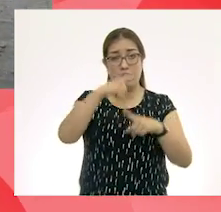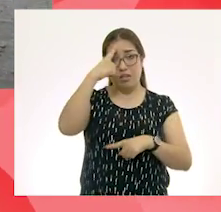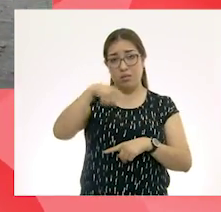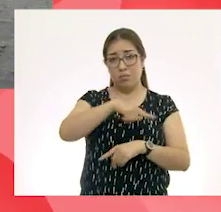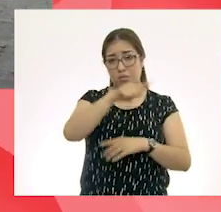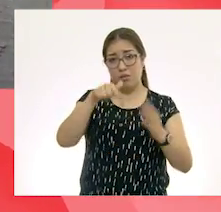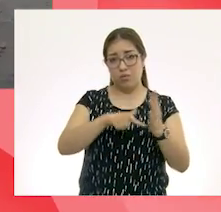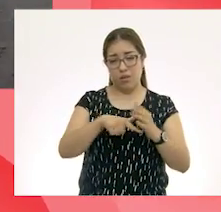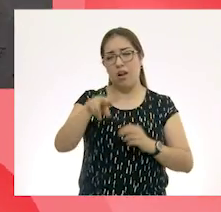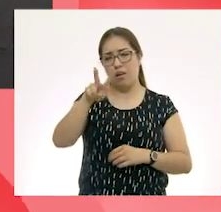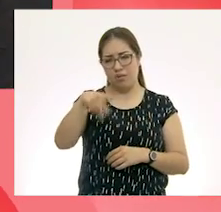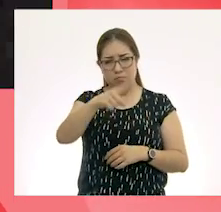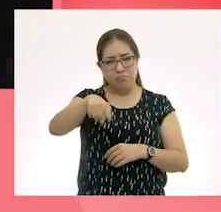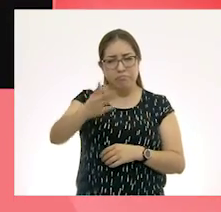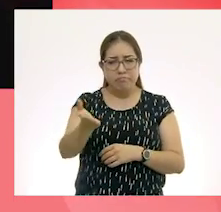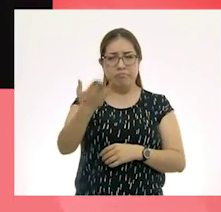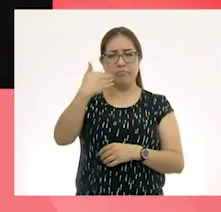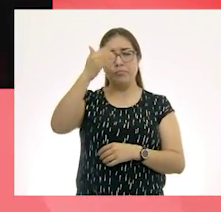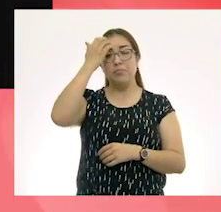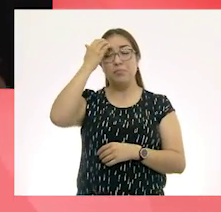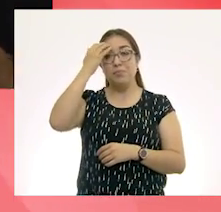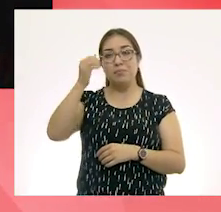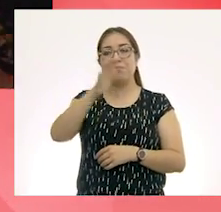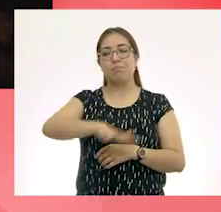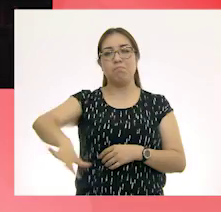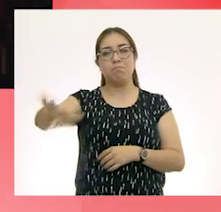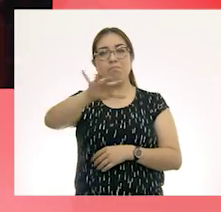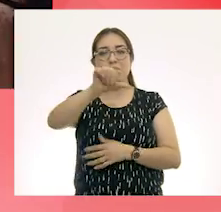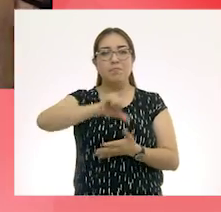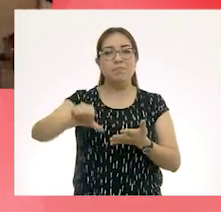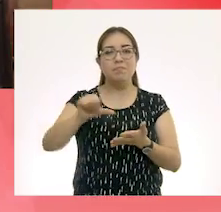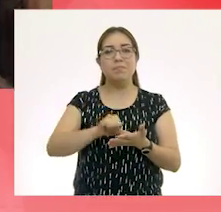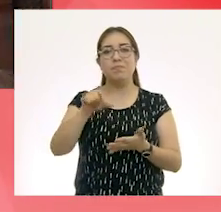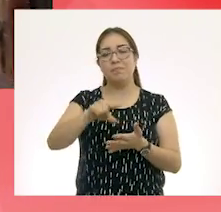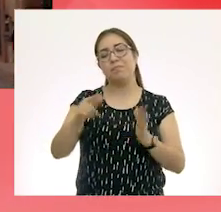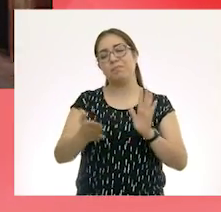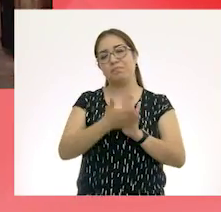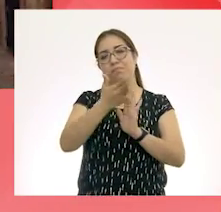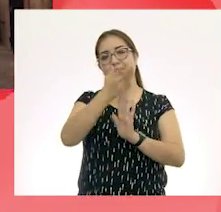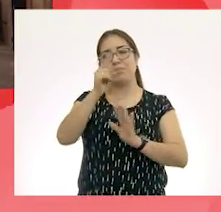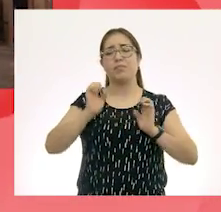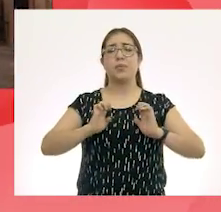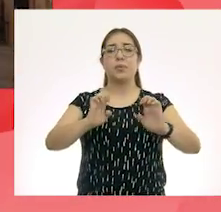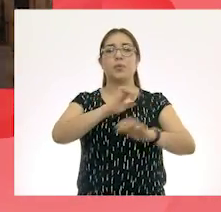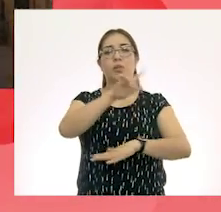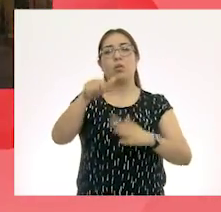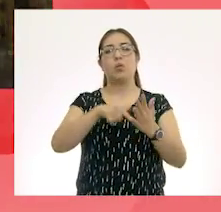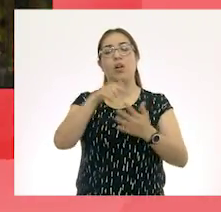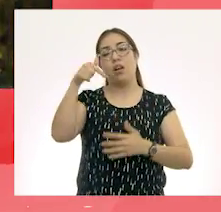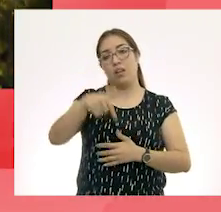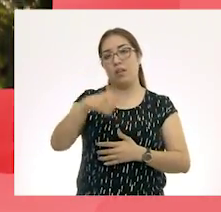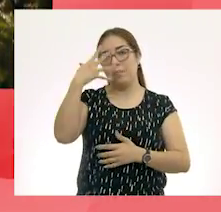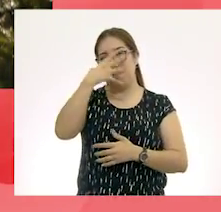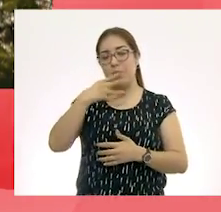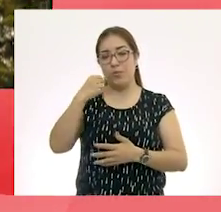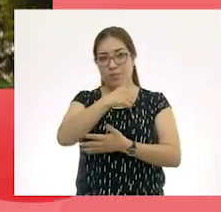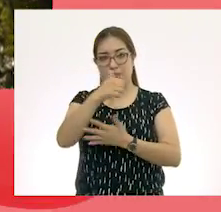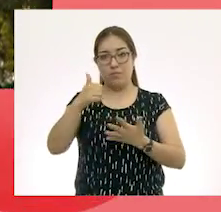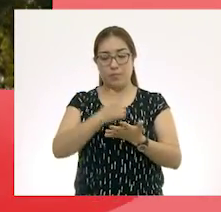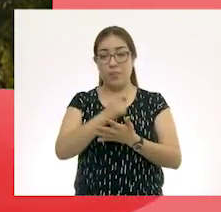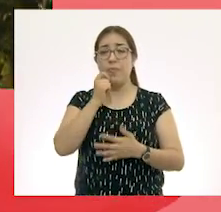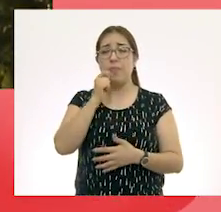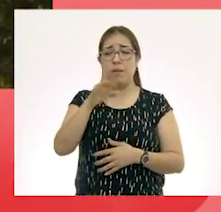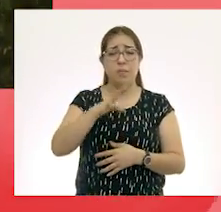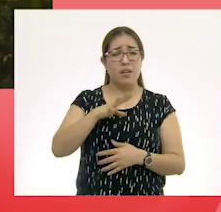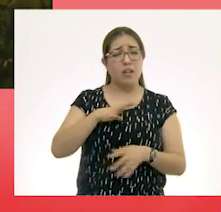centro histórico y conocer los secretos y leyendas que guardan las construcciones de esta hermosa ciudad, en donde también encontraremos